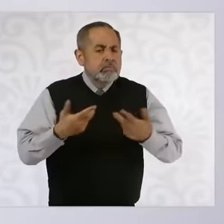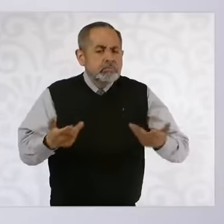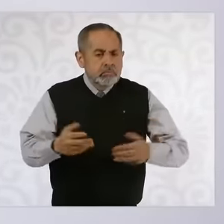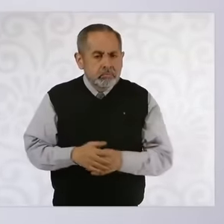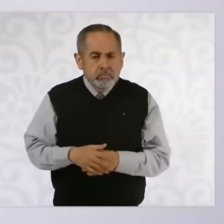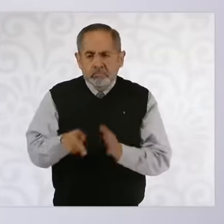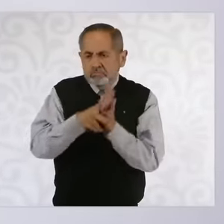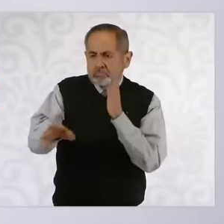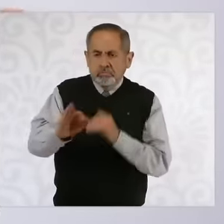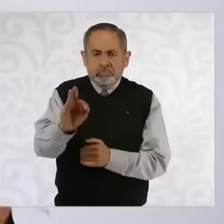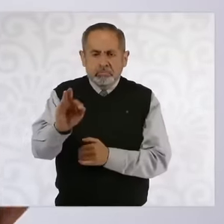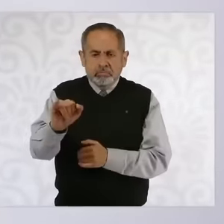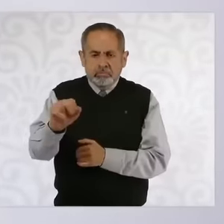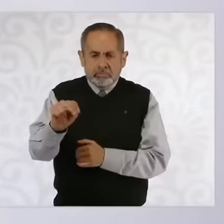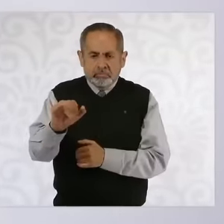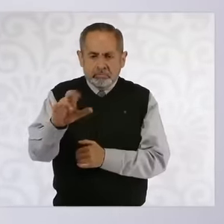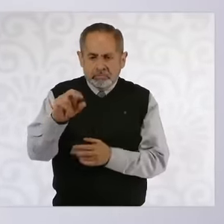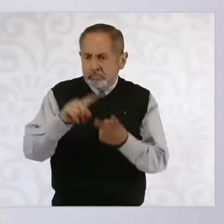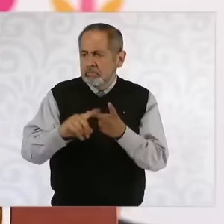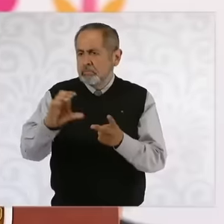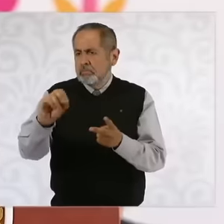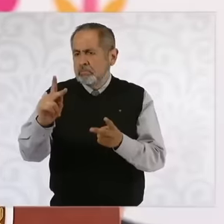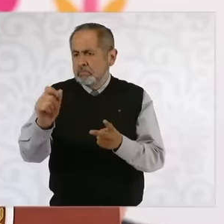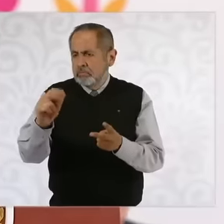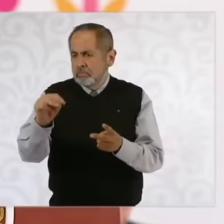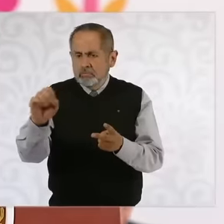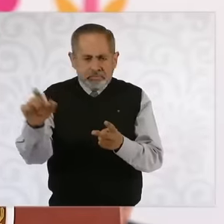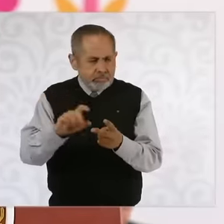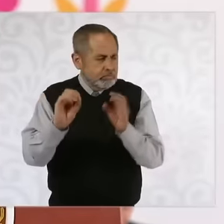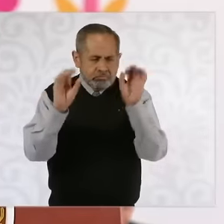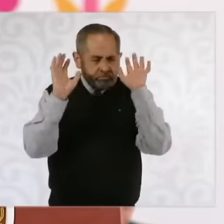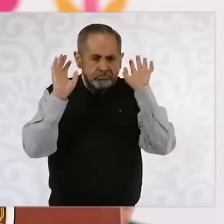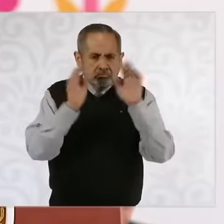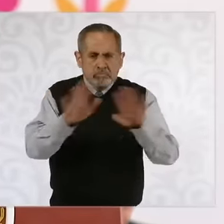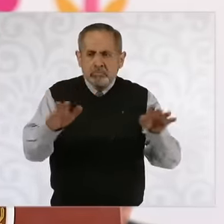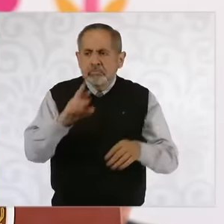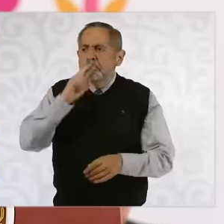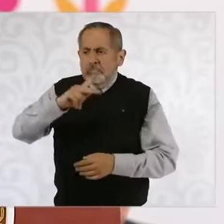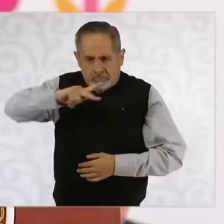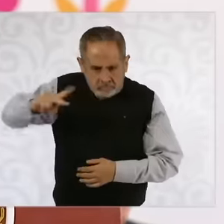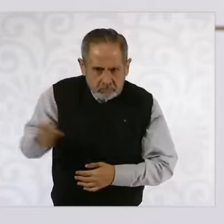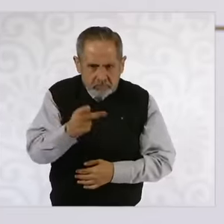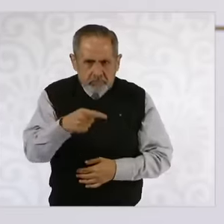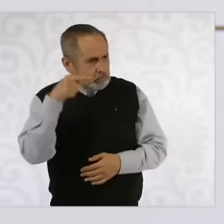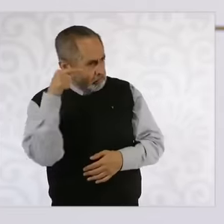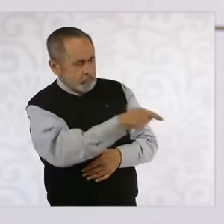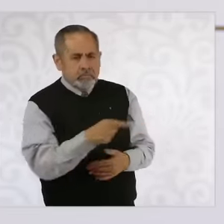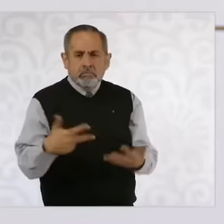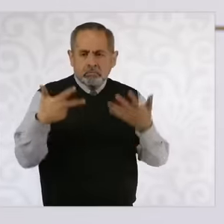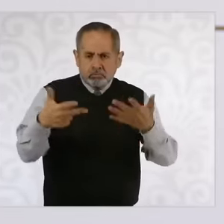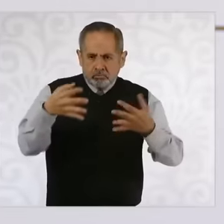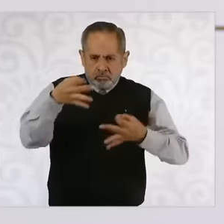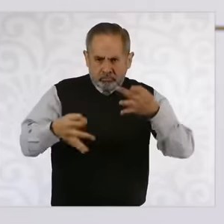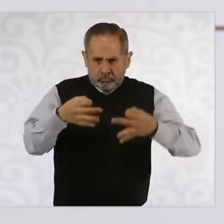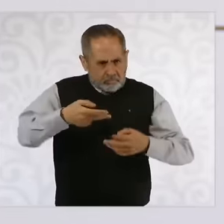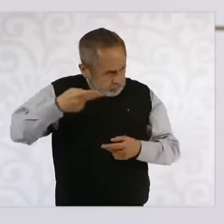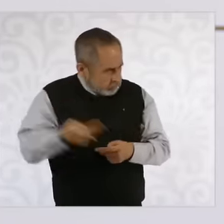el periódico El Financiero, Coparmex, o no le pregunta a los 8 ministros de la